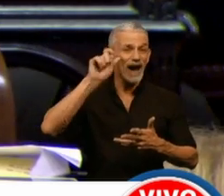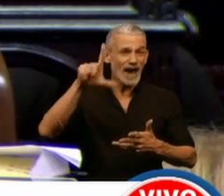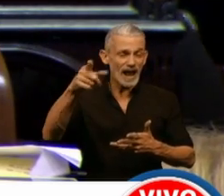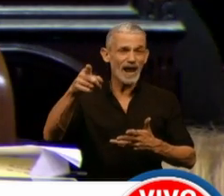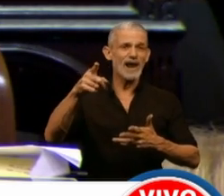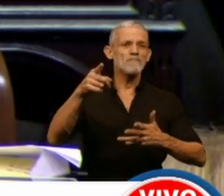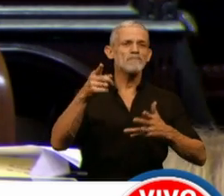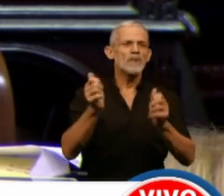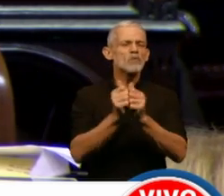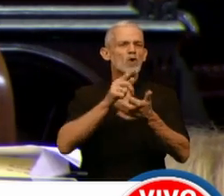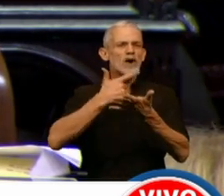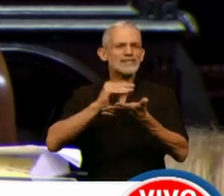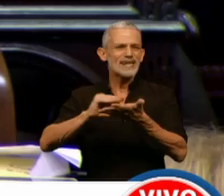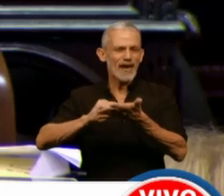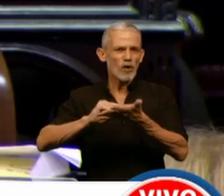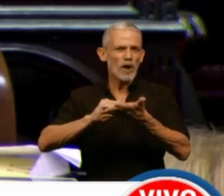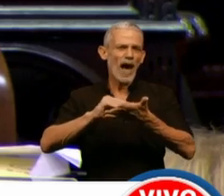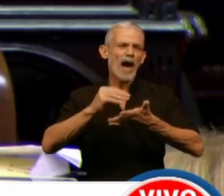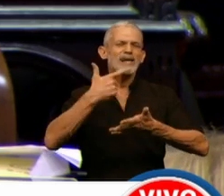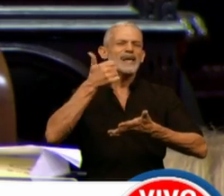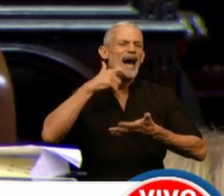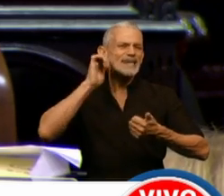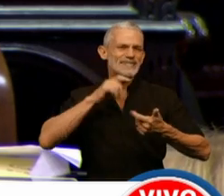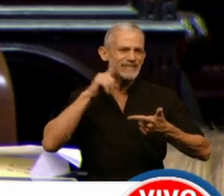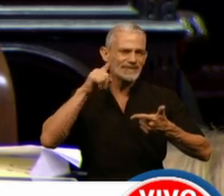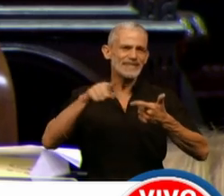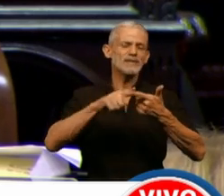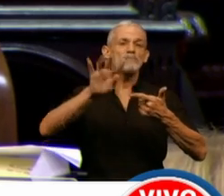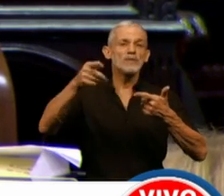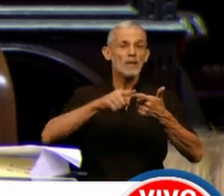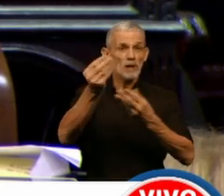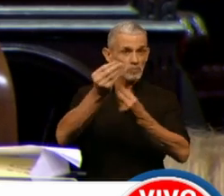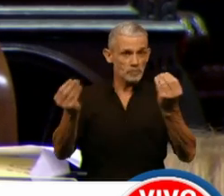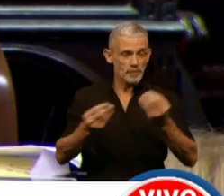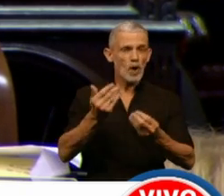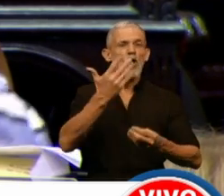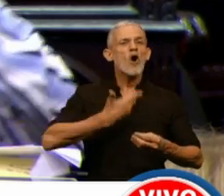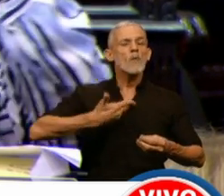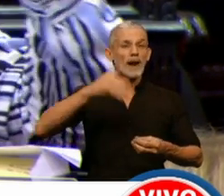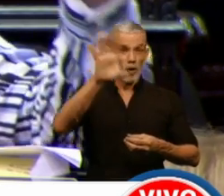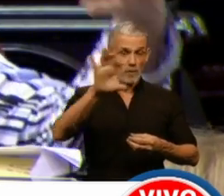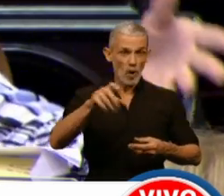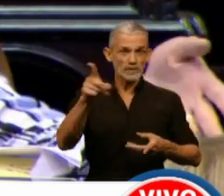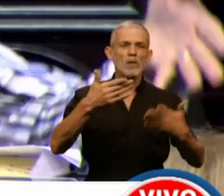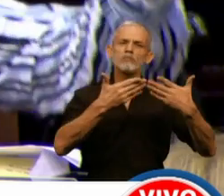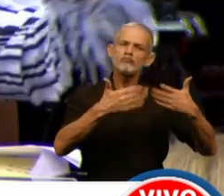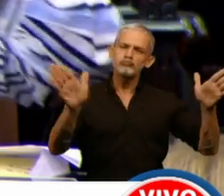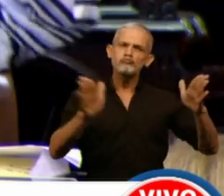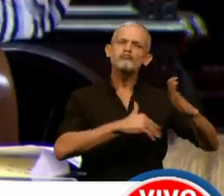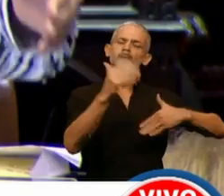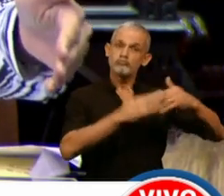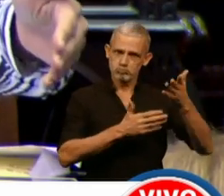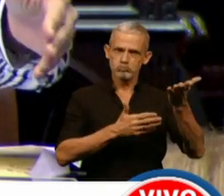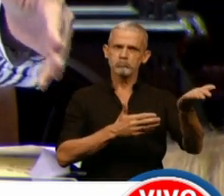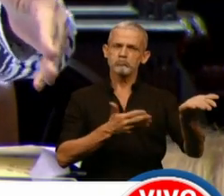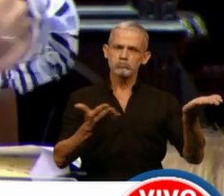félix junto a la senadora anabel fernández sagasti y funcionarios del gobierno provincial inauguraron una obra